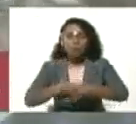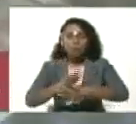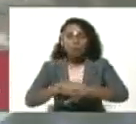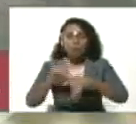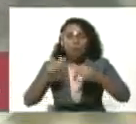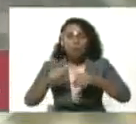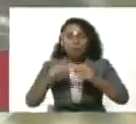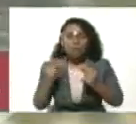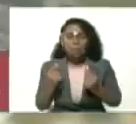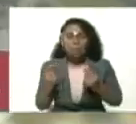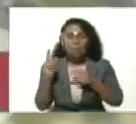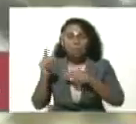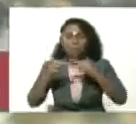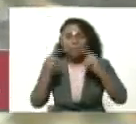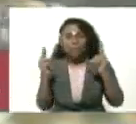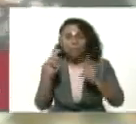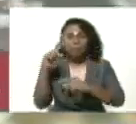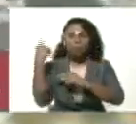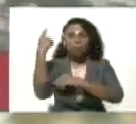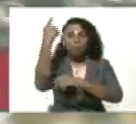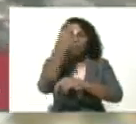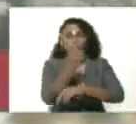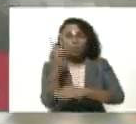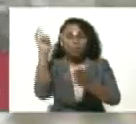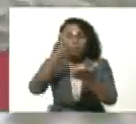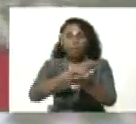la activación de este puente aéreo.